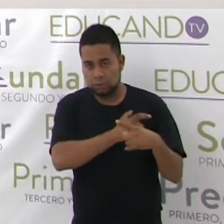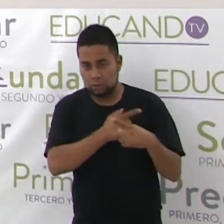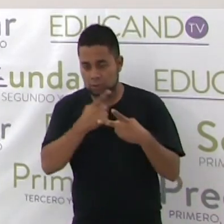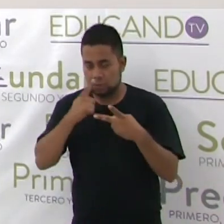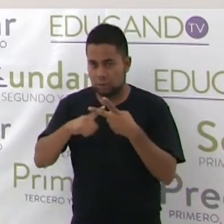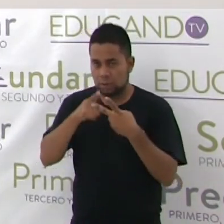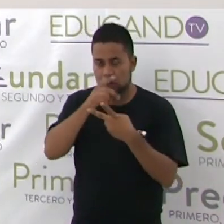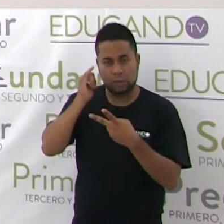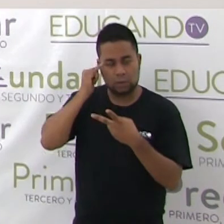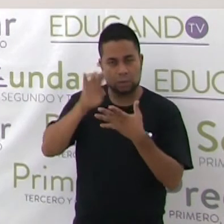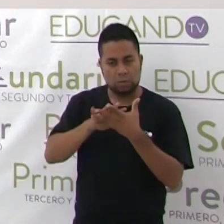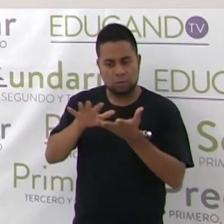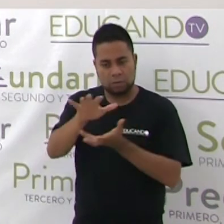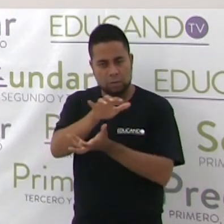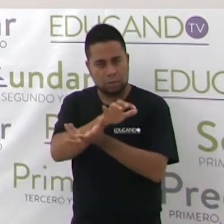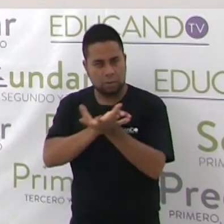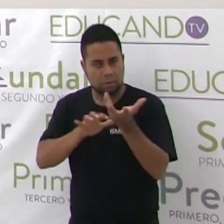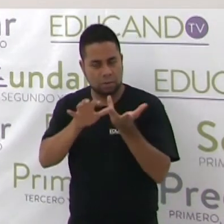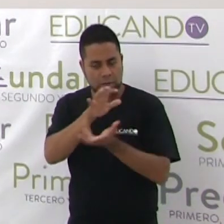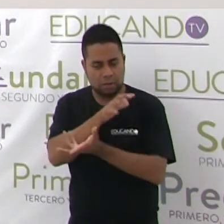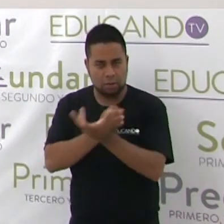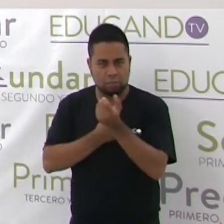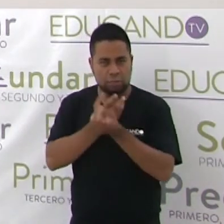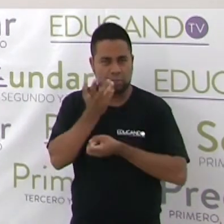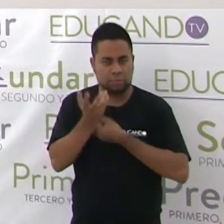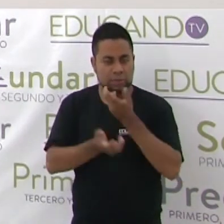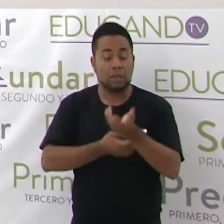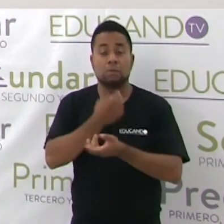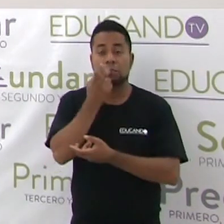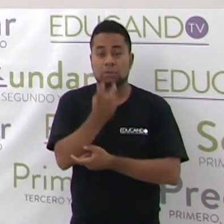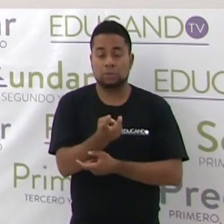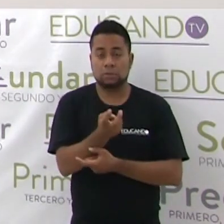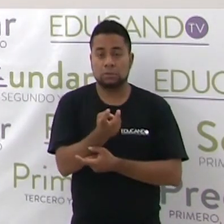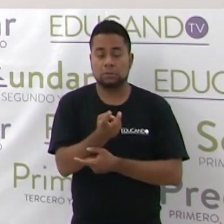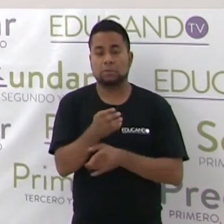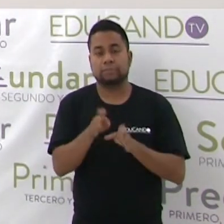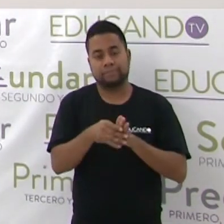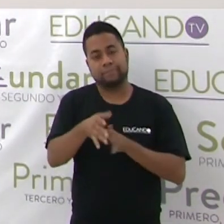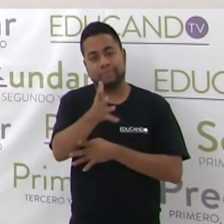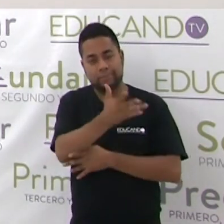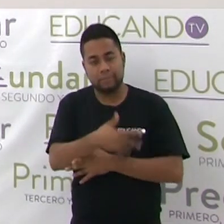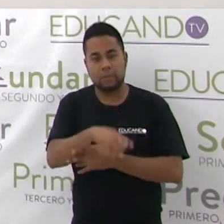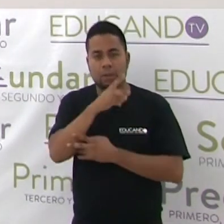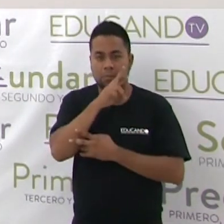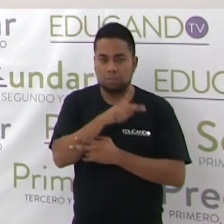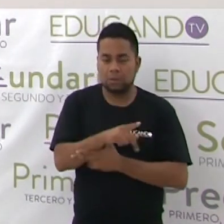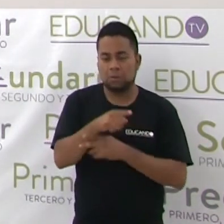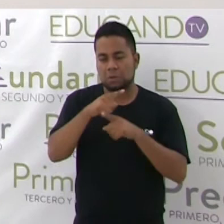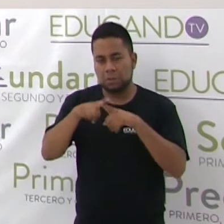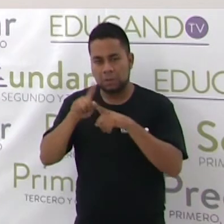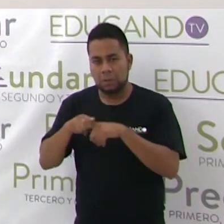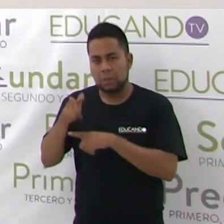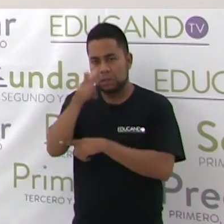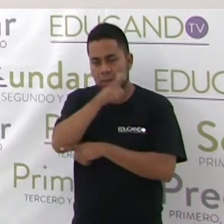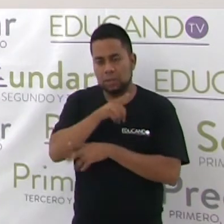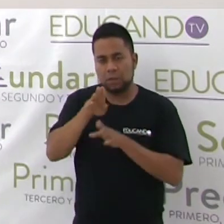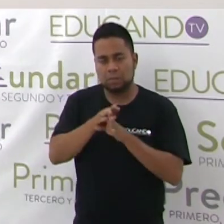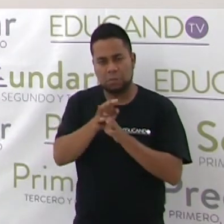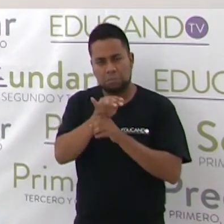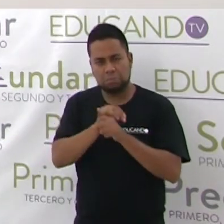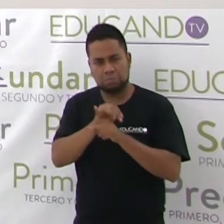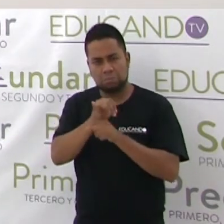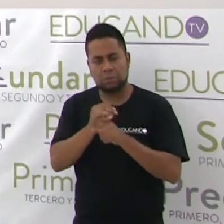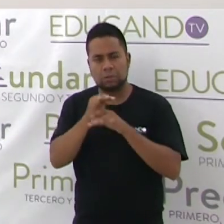y las lenguas indígenas. Y por eso vamos a ir buscando el multilingüismo e ir